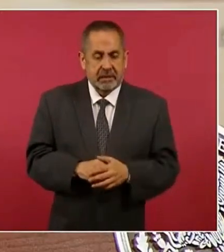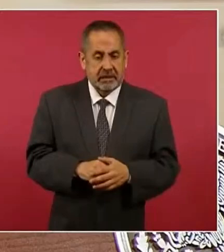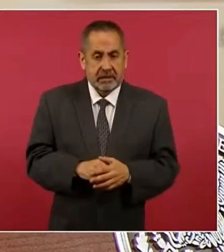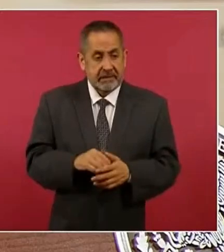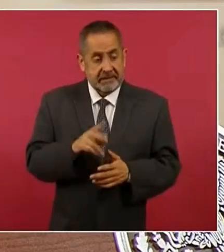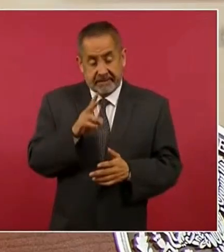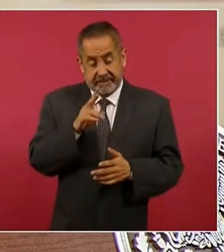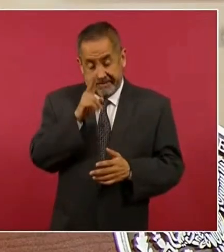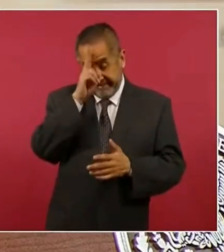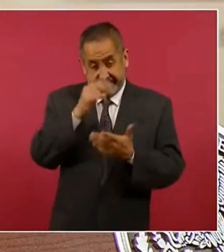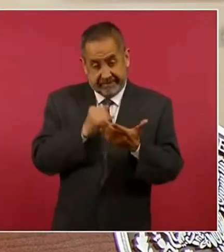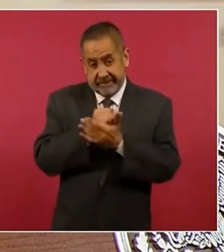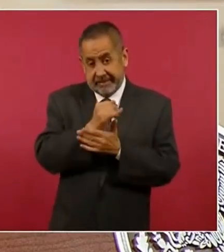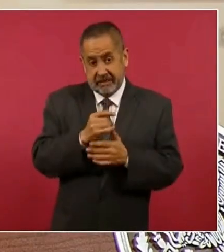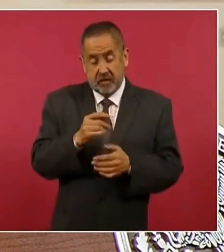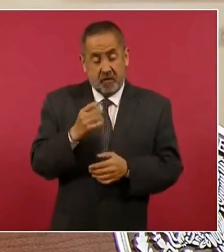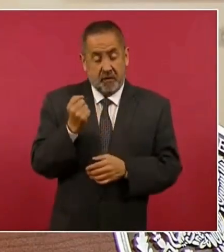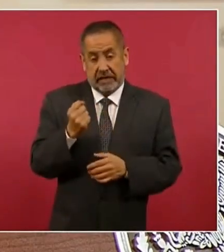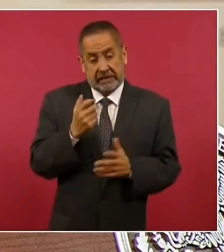drástica, pero